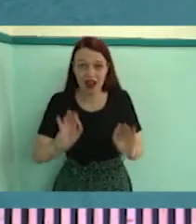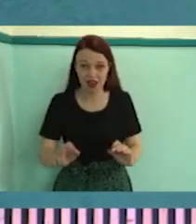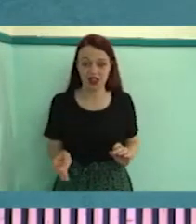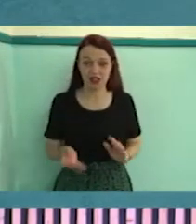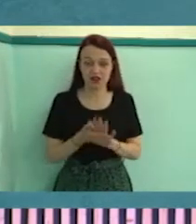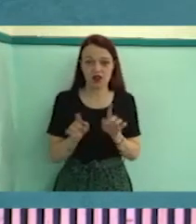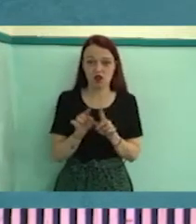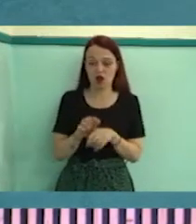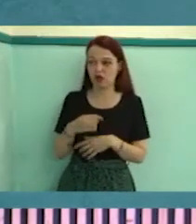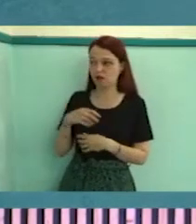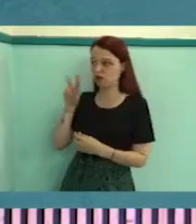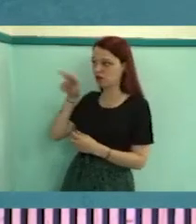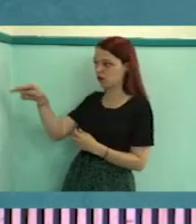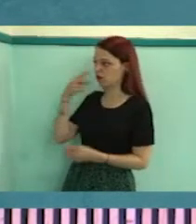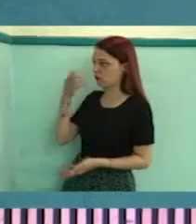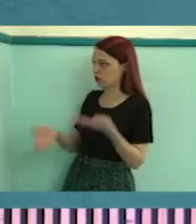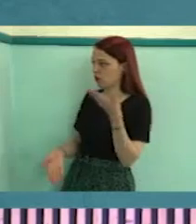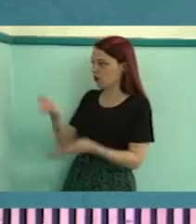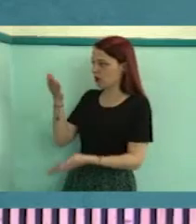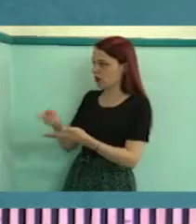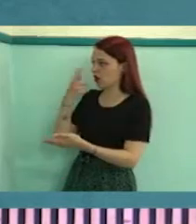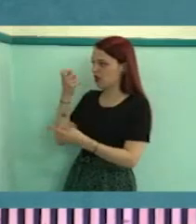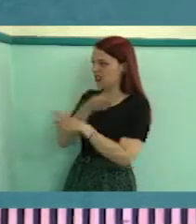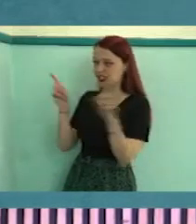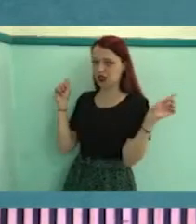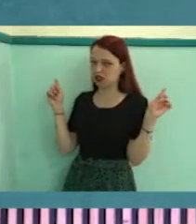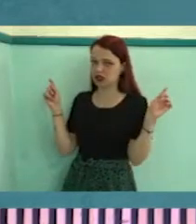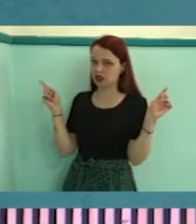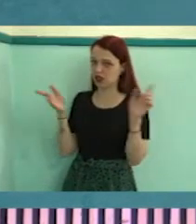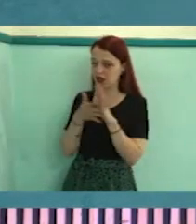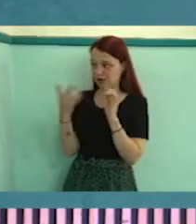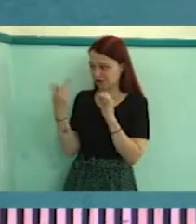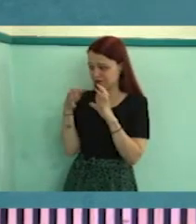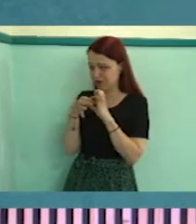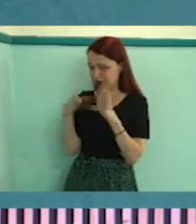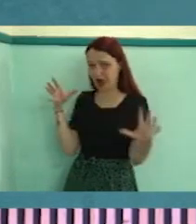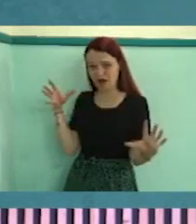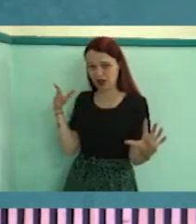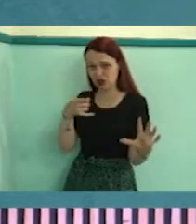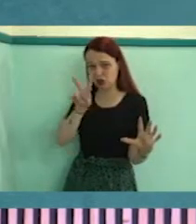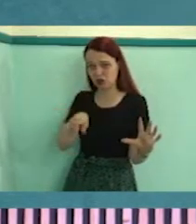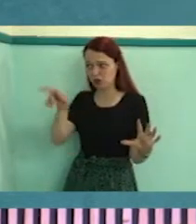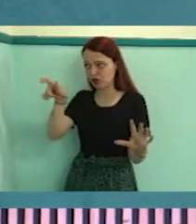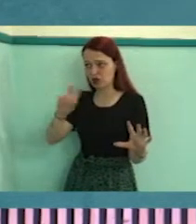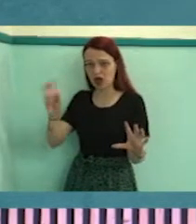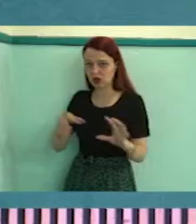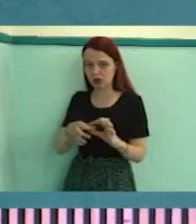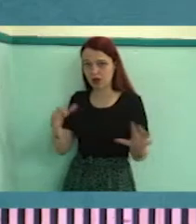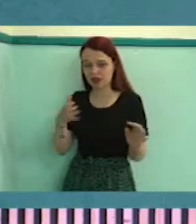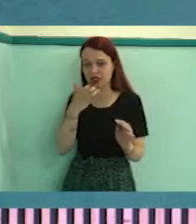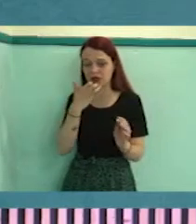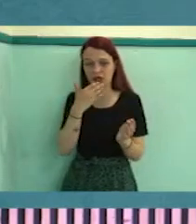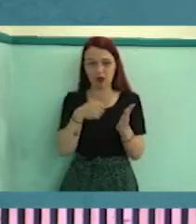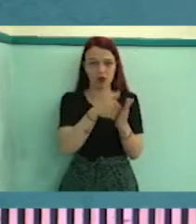espejo que es absolutamente abismal a tu vida es que te queda completamente alejado de lo que tú realmente eres No si en portadas de revista